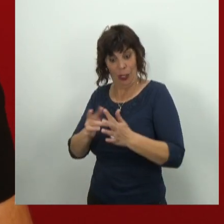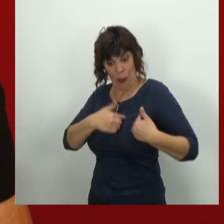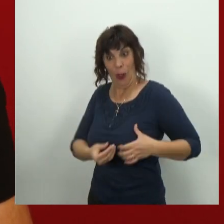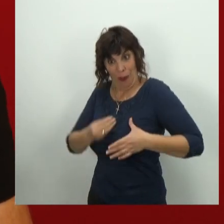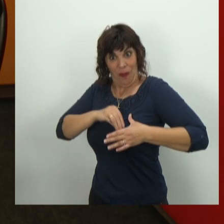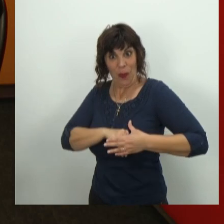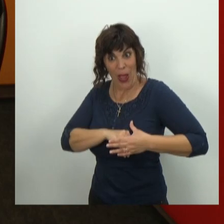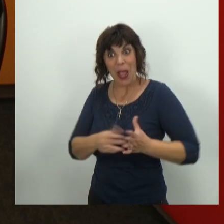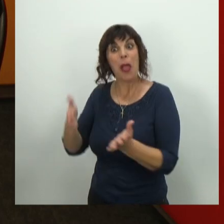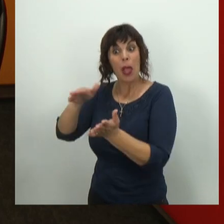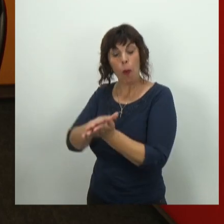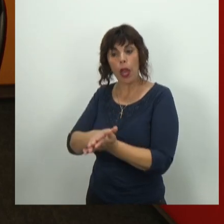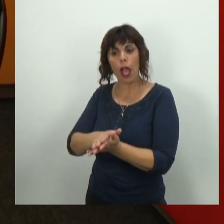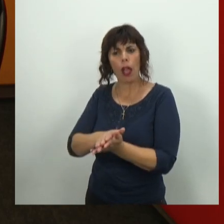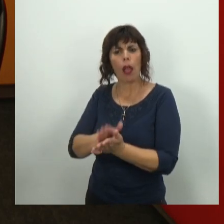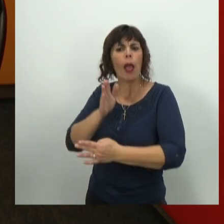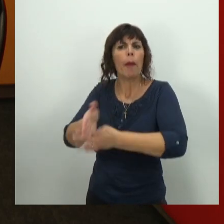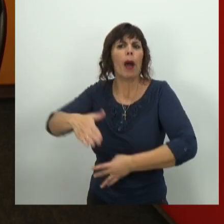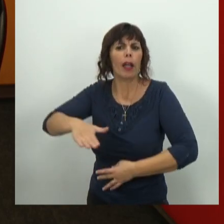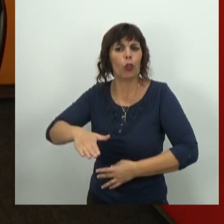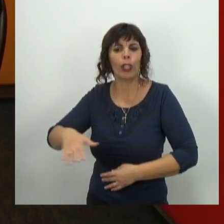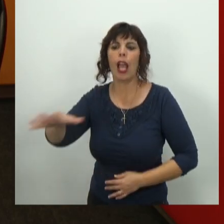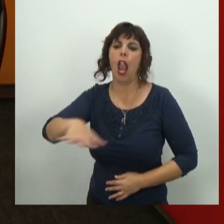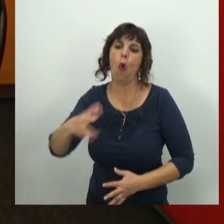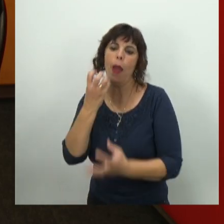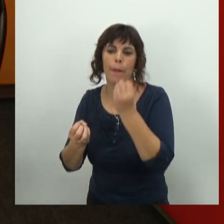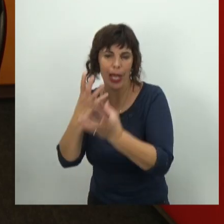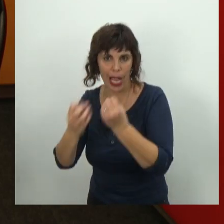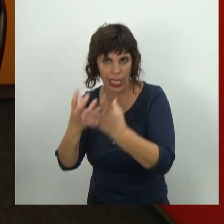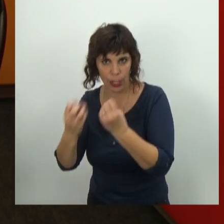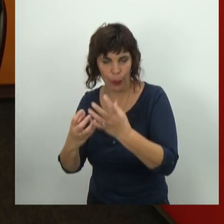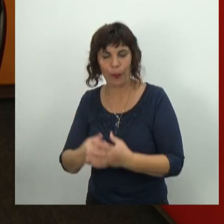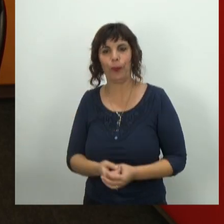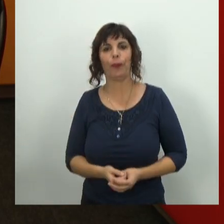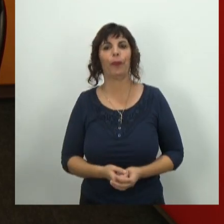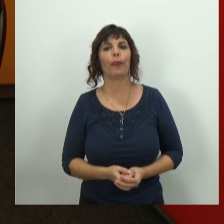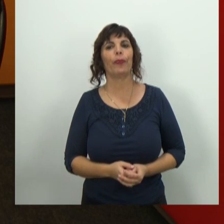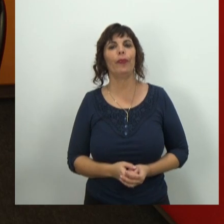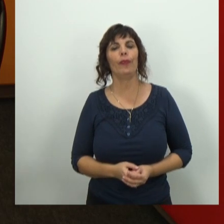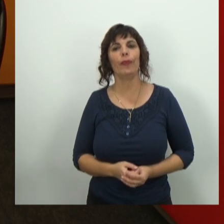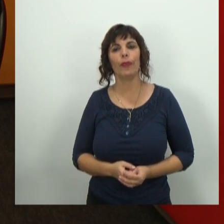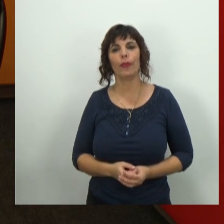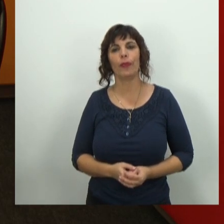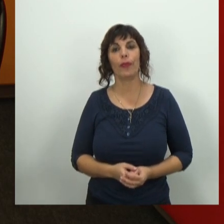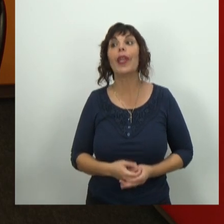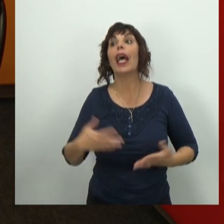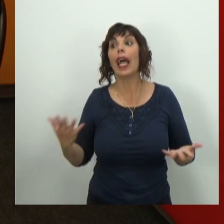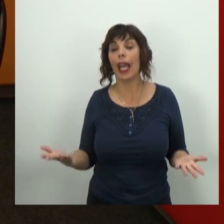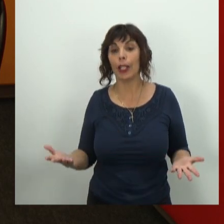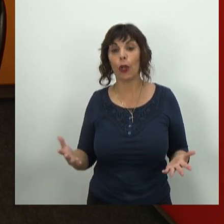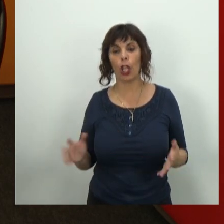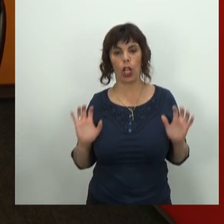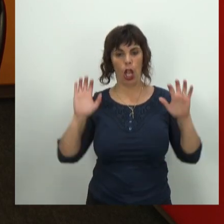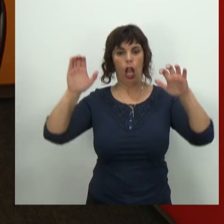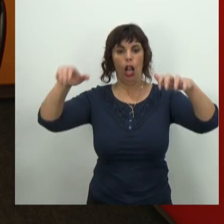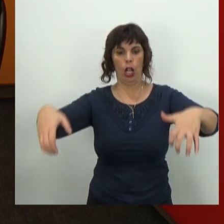serán llevados por los ángeles de Dios a la eterna presencia, a